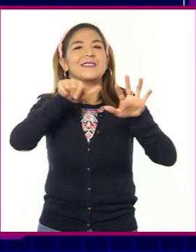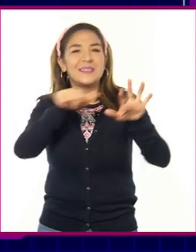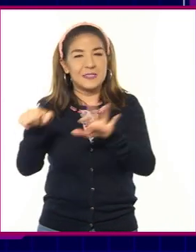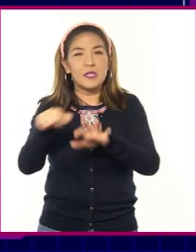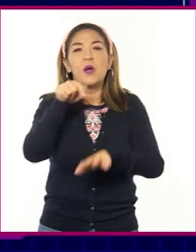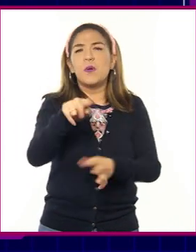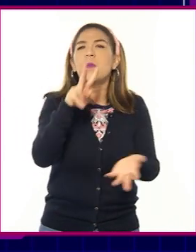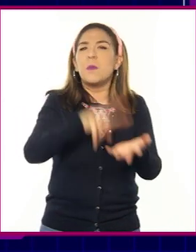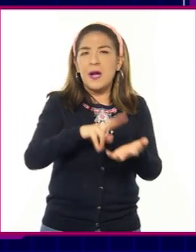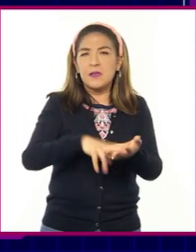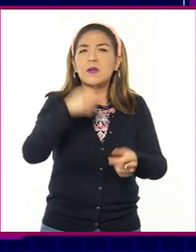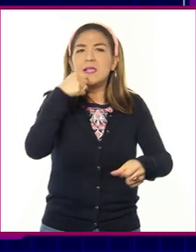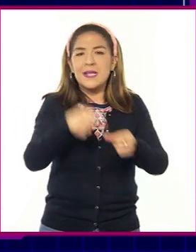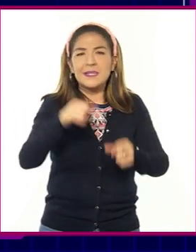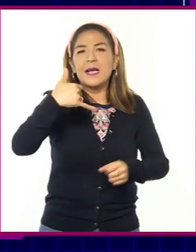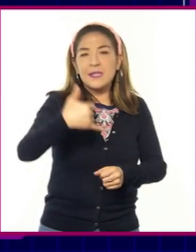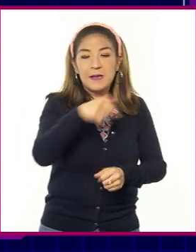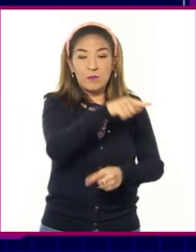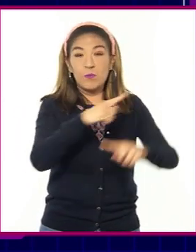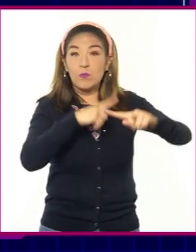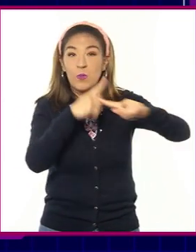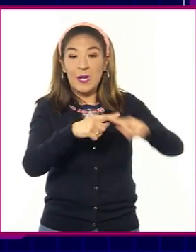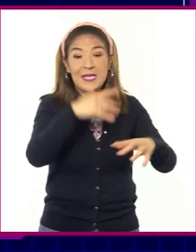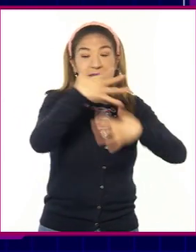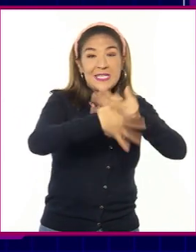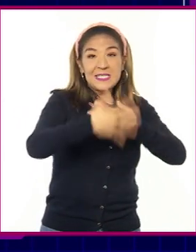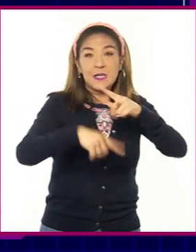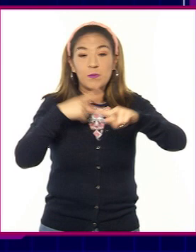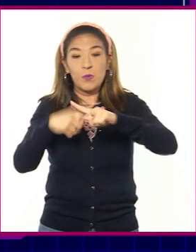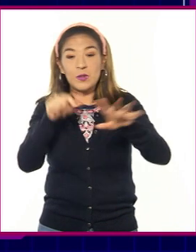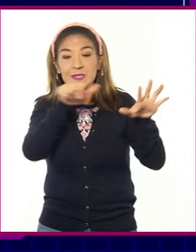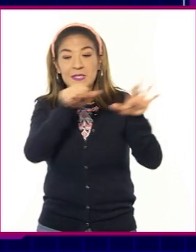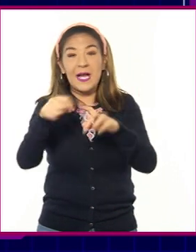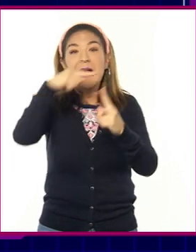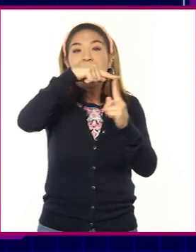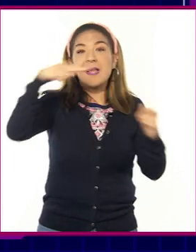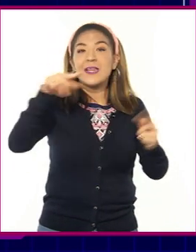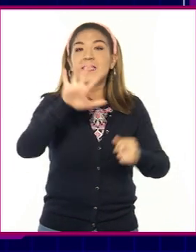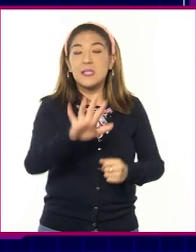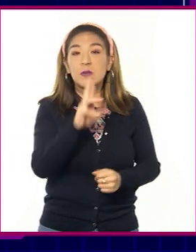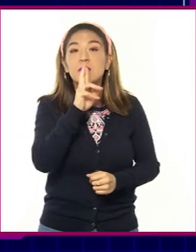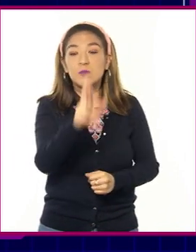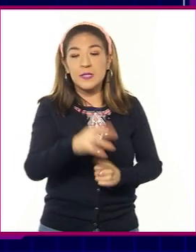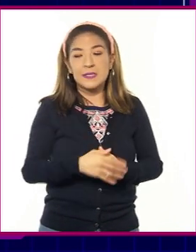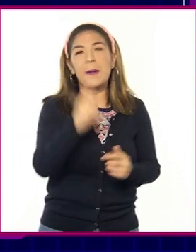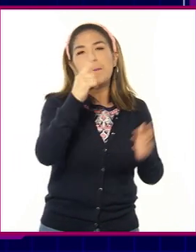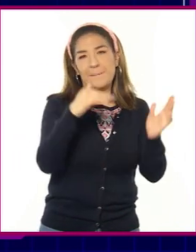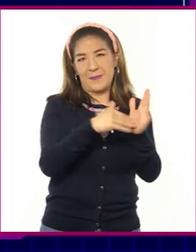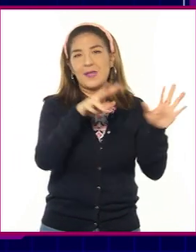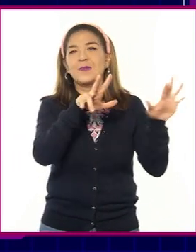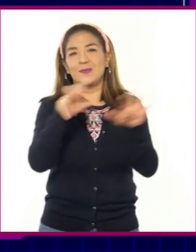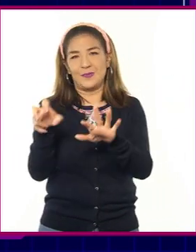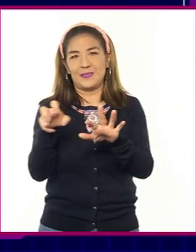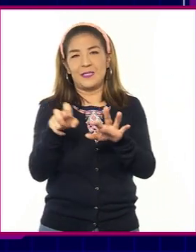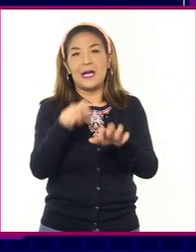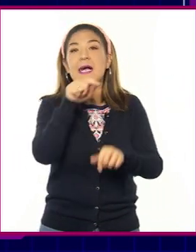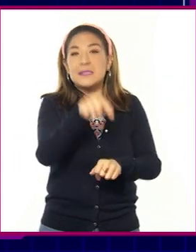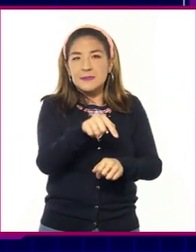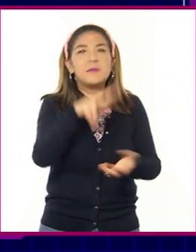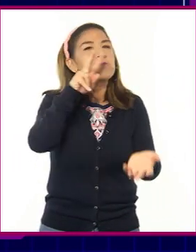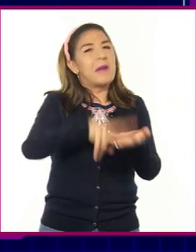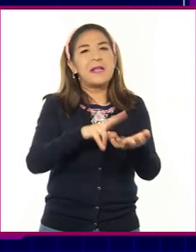el valor de y, se multiplica 15 por 600 entre 5. El resultado es 1800, que es el